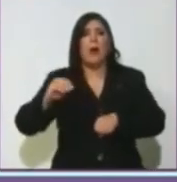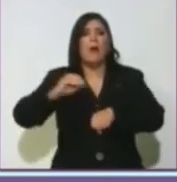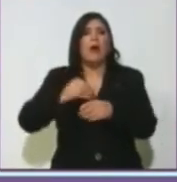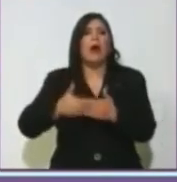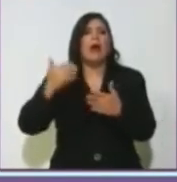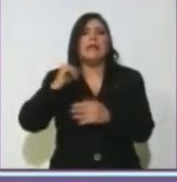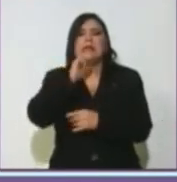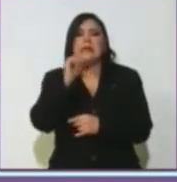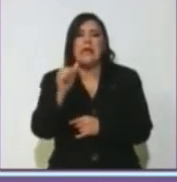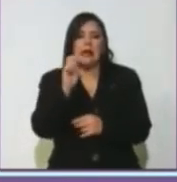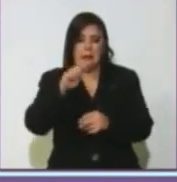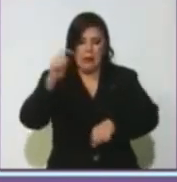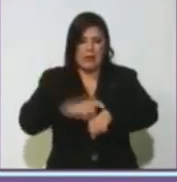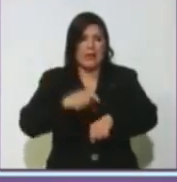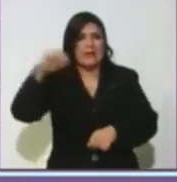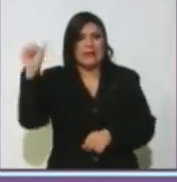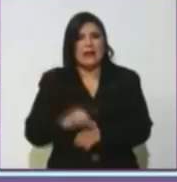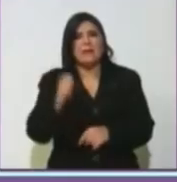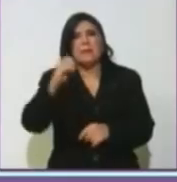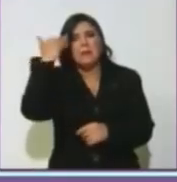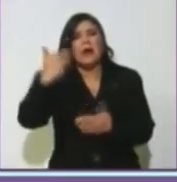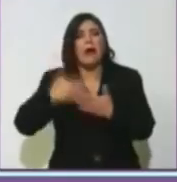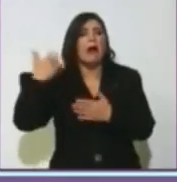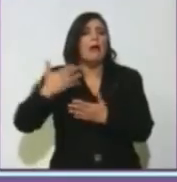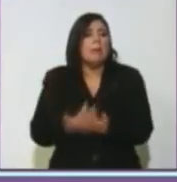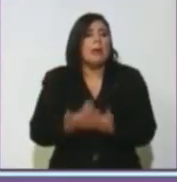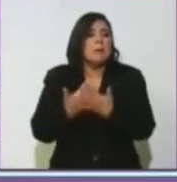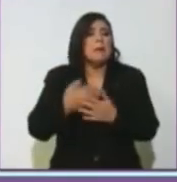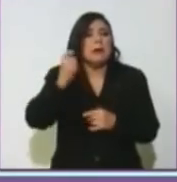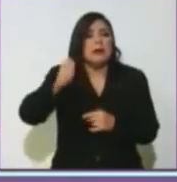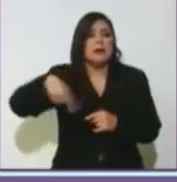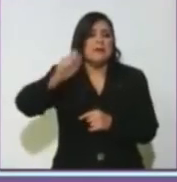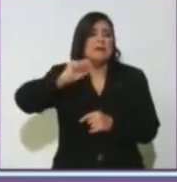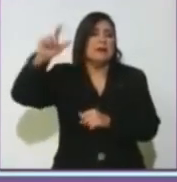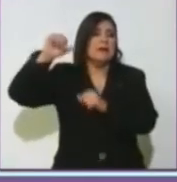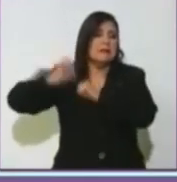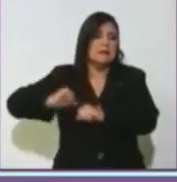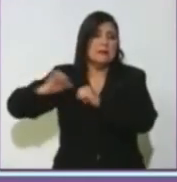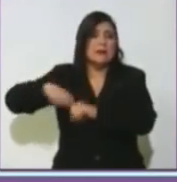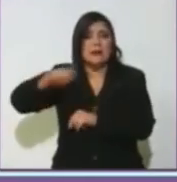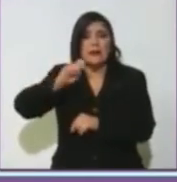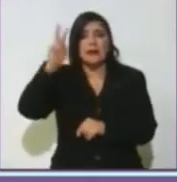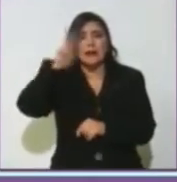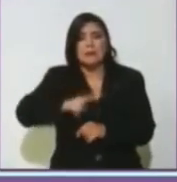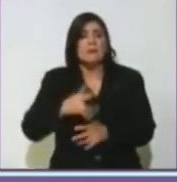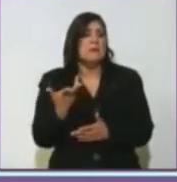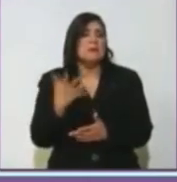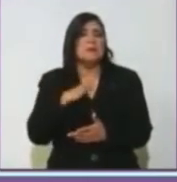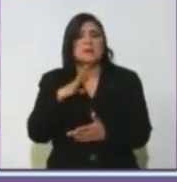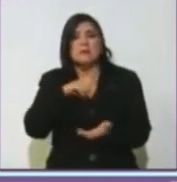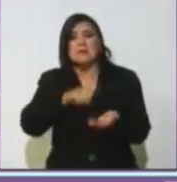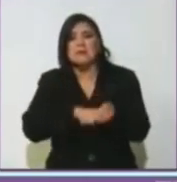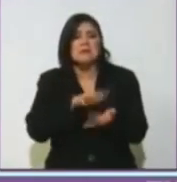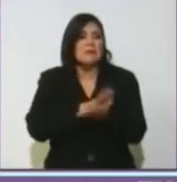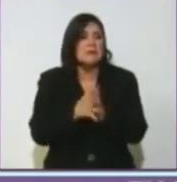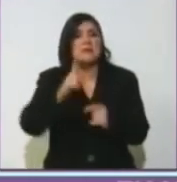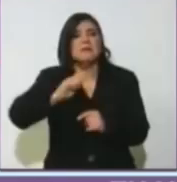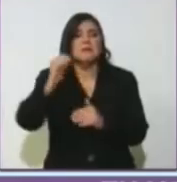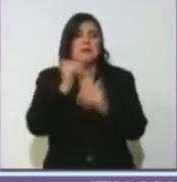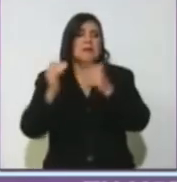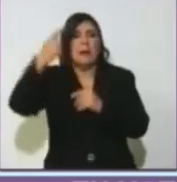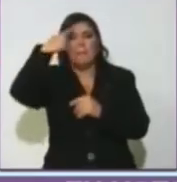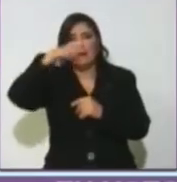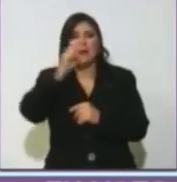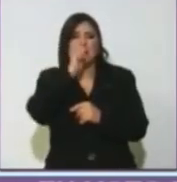tiempo y oportunamente y por todos aquellos altos mandos que han sido conniventes con los altos mandos de los